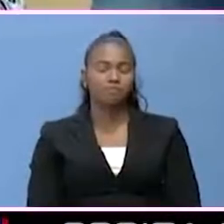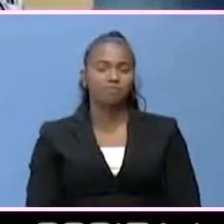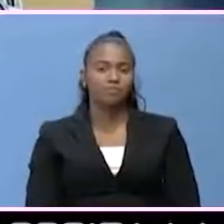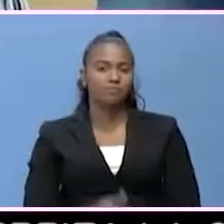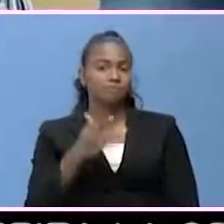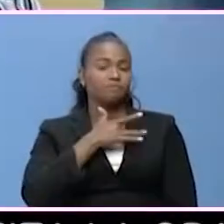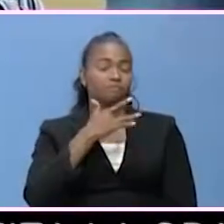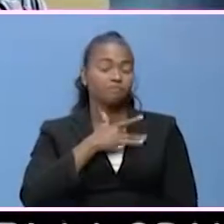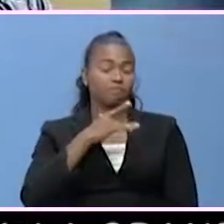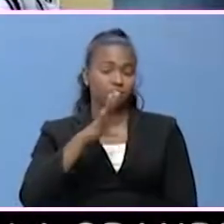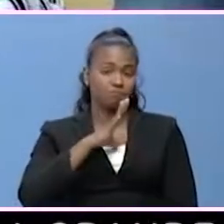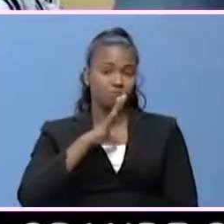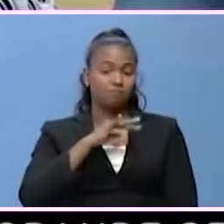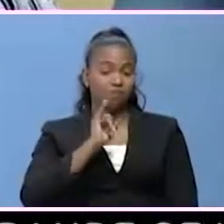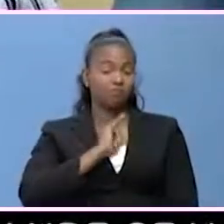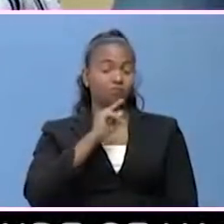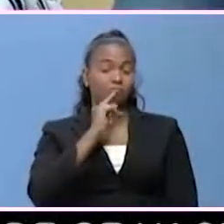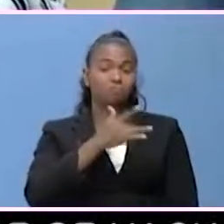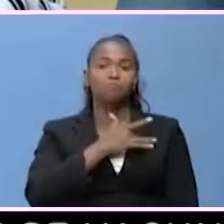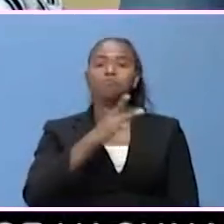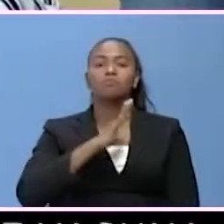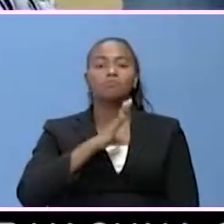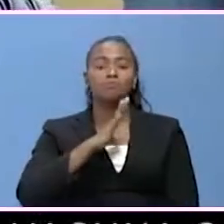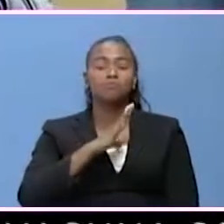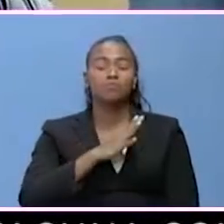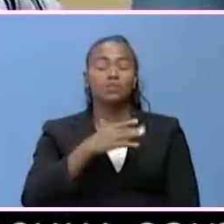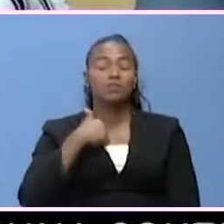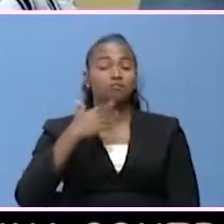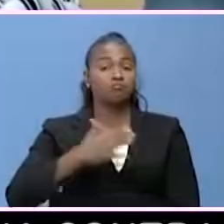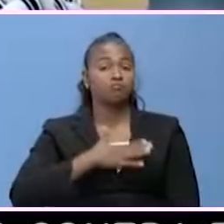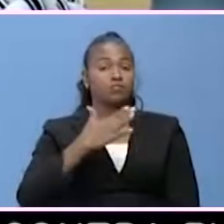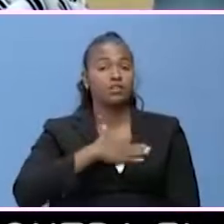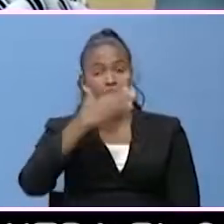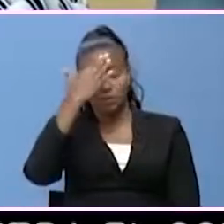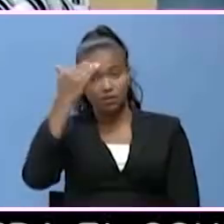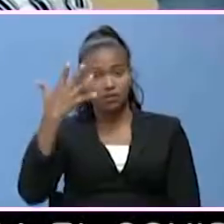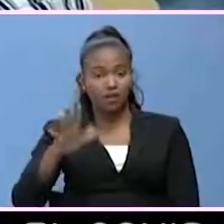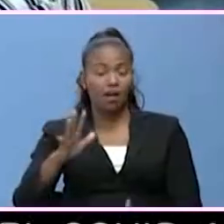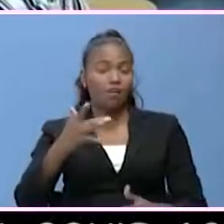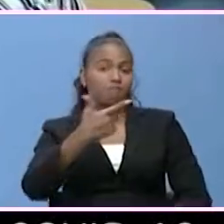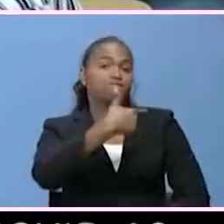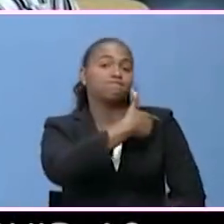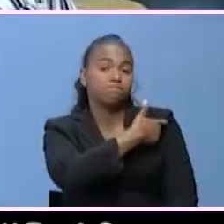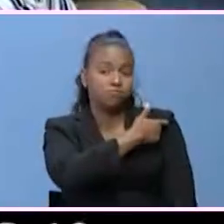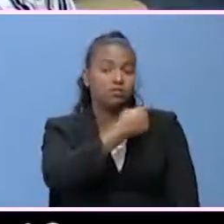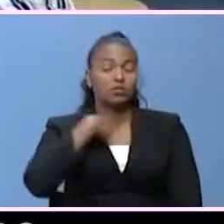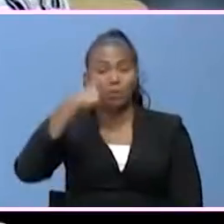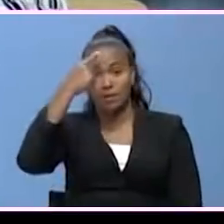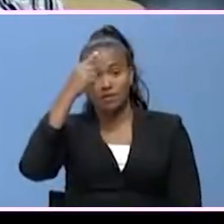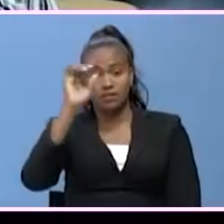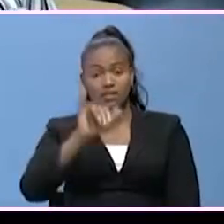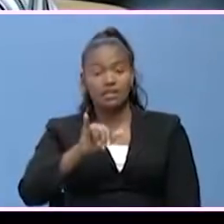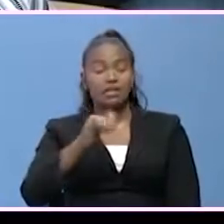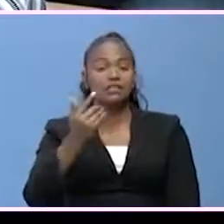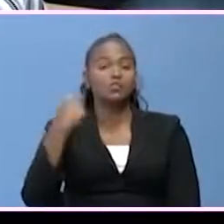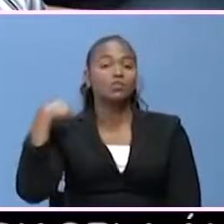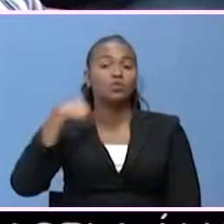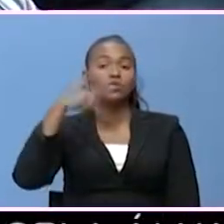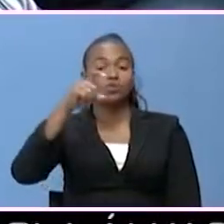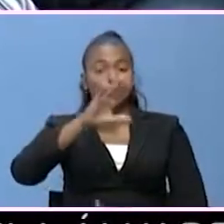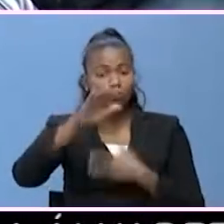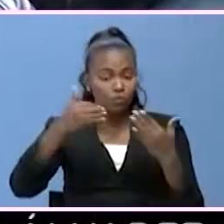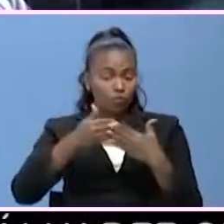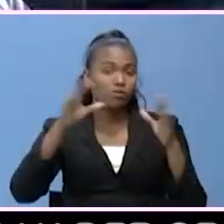bien, estoy bien, me alegro de haberme vacunado. Yo creo que eso es algo que debemos de hacer